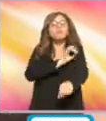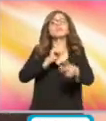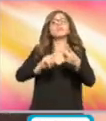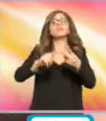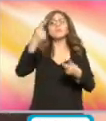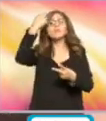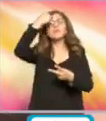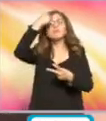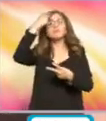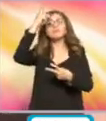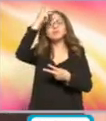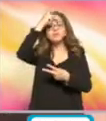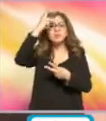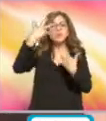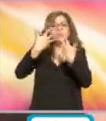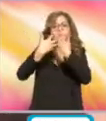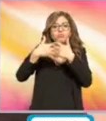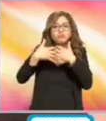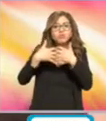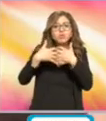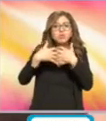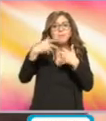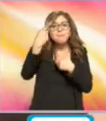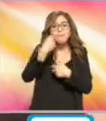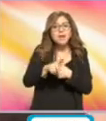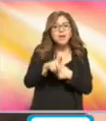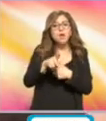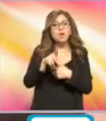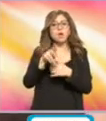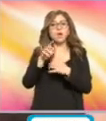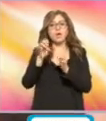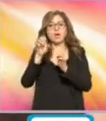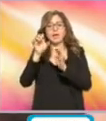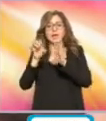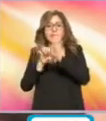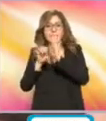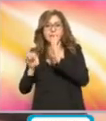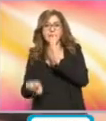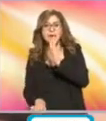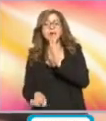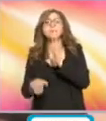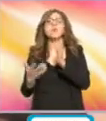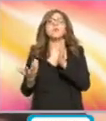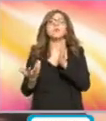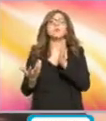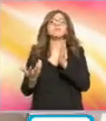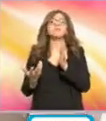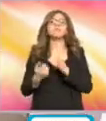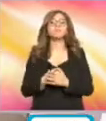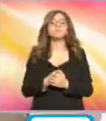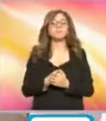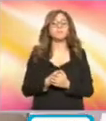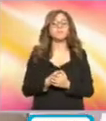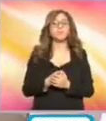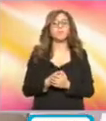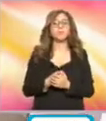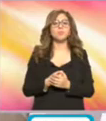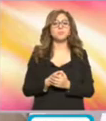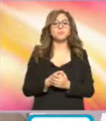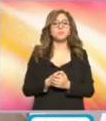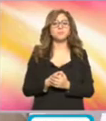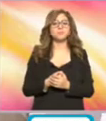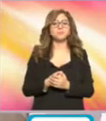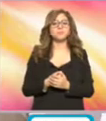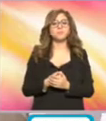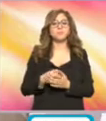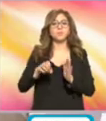que, bueno, en esta experiencia, muchas veces el que haya una emulsión o una emisión o una polución, por